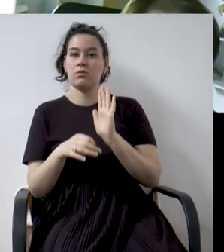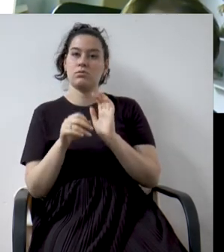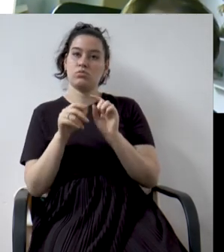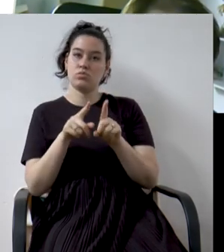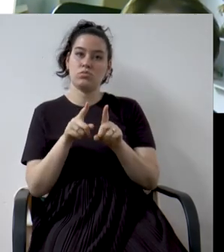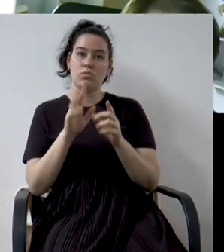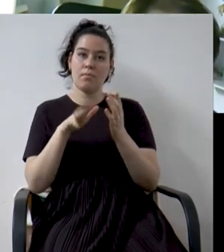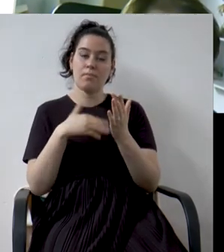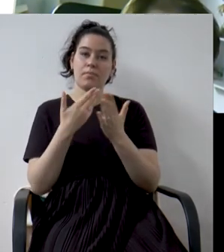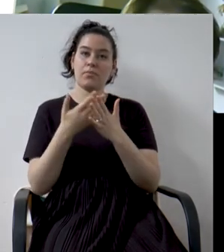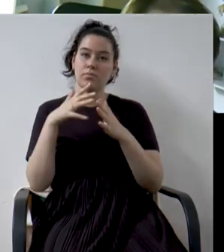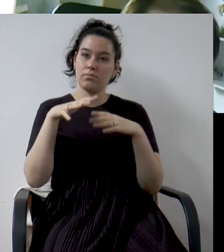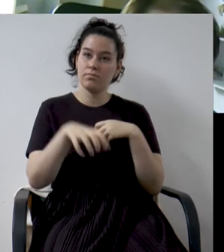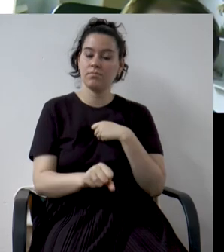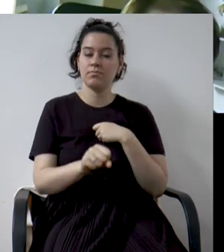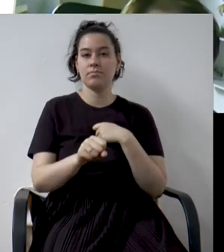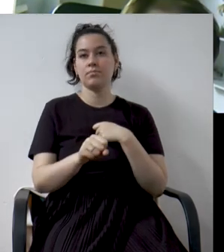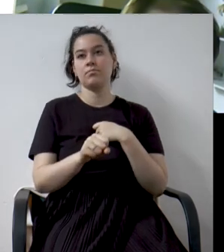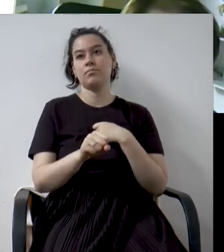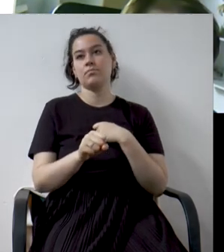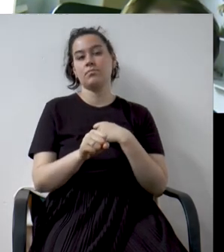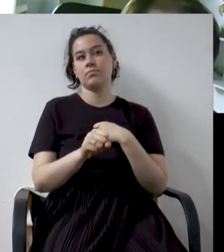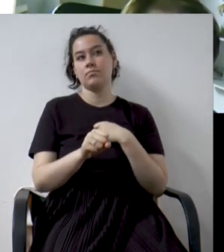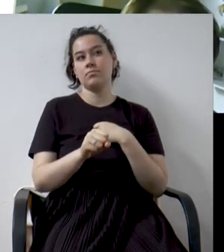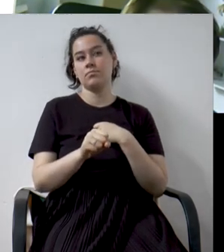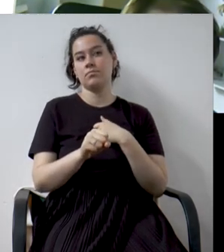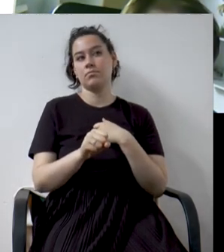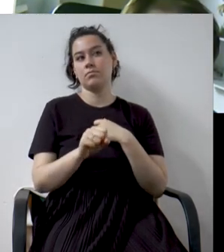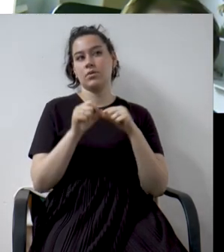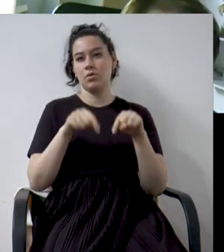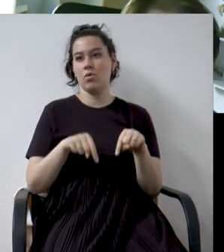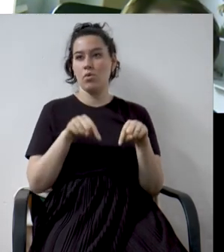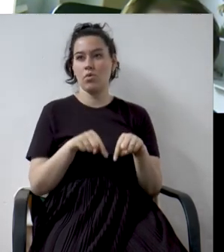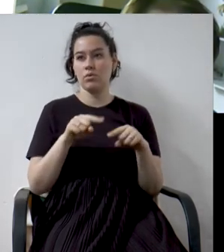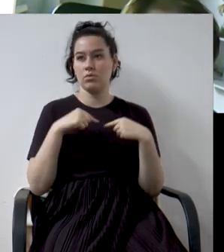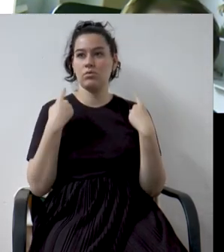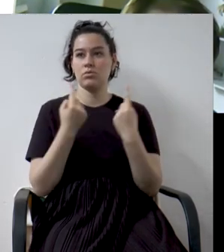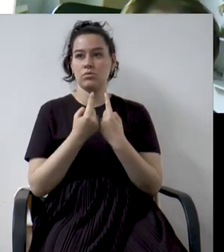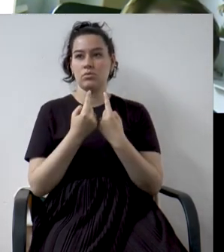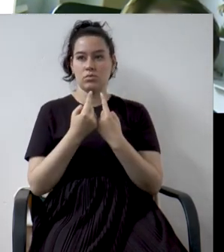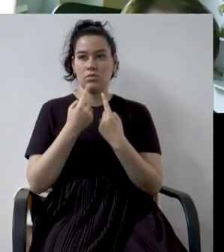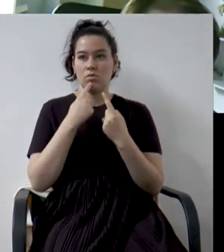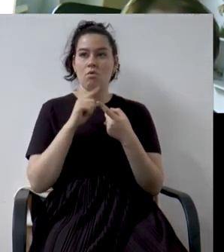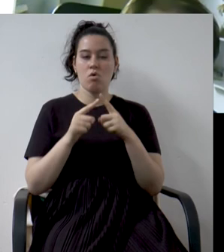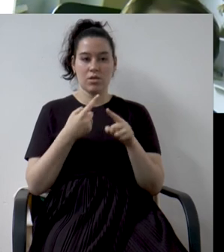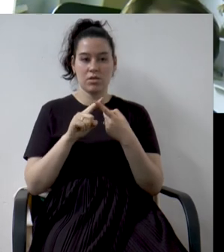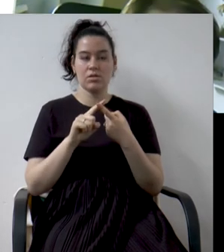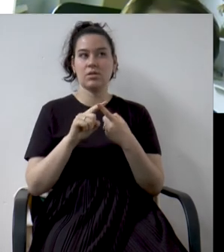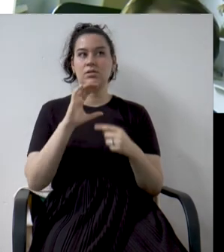lo que había conveniado con la propia UDELAR. Hoy por hoy tenemos un coordinador por parte del